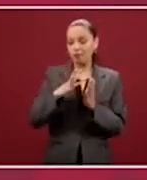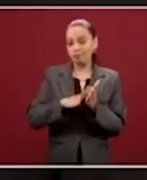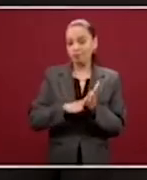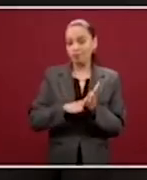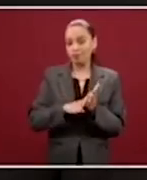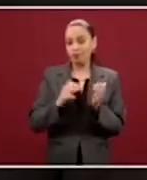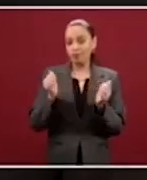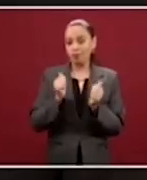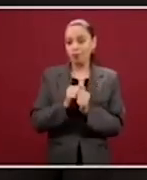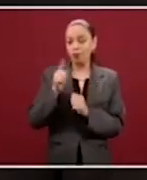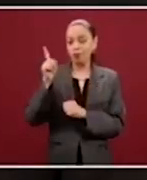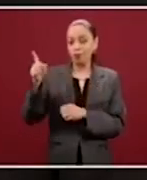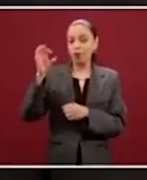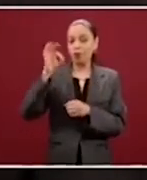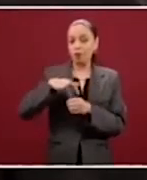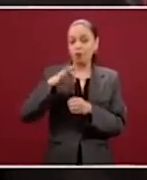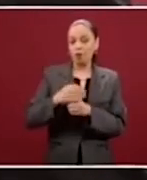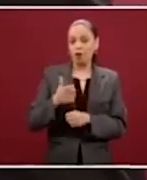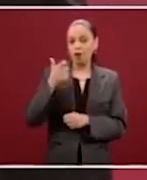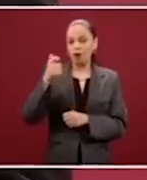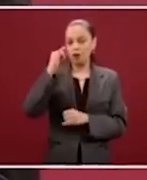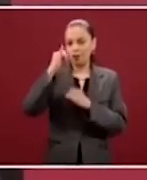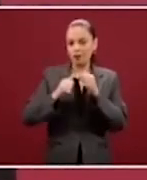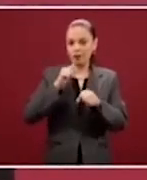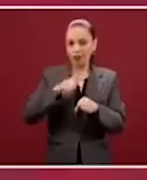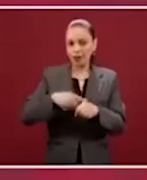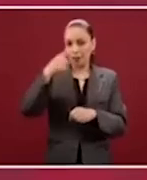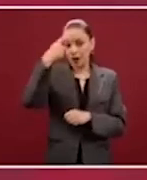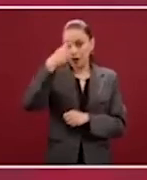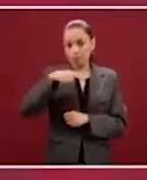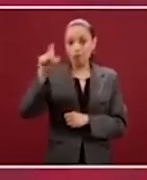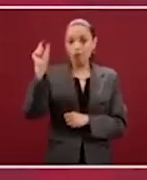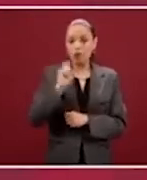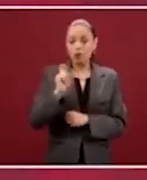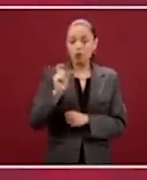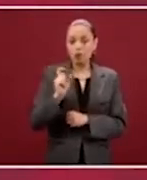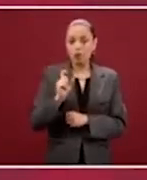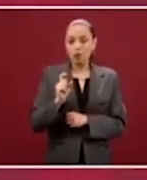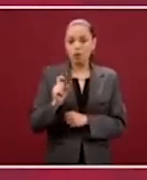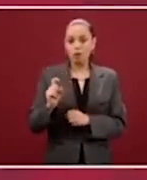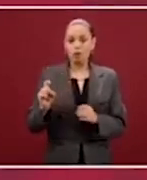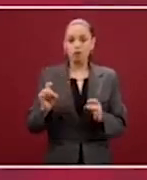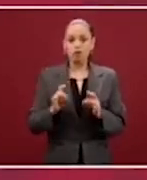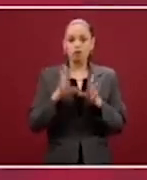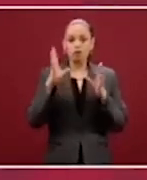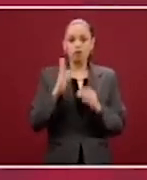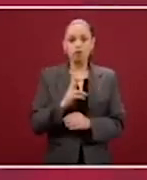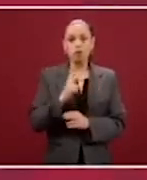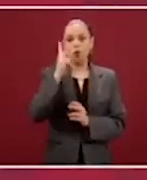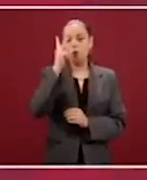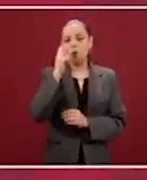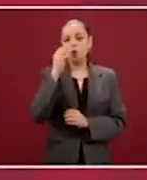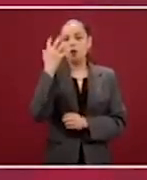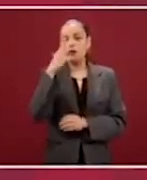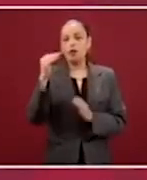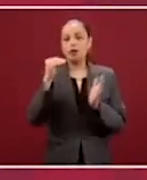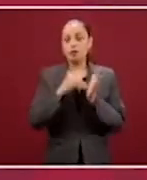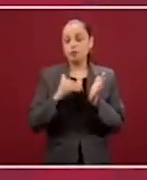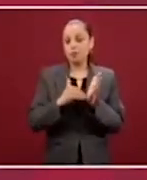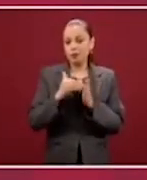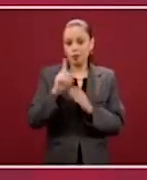internacional para disponer de 810 mil millones de dólares nada más